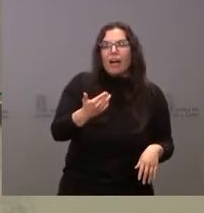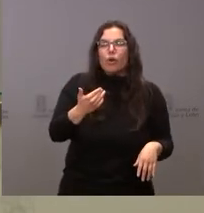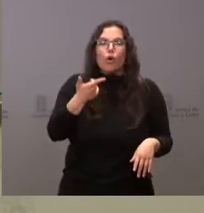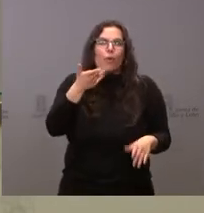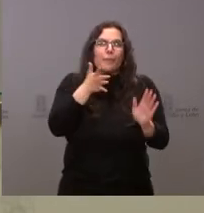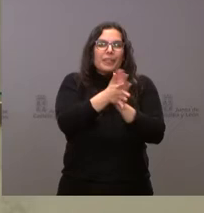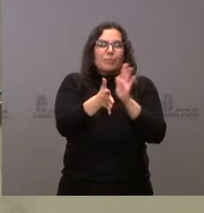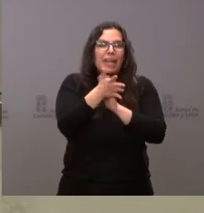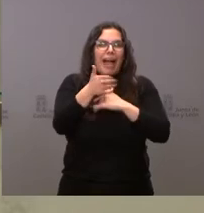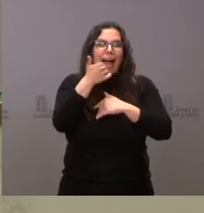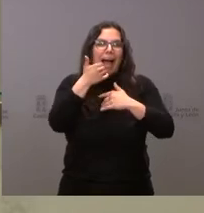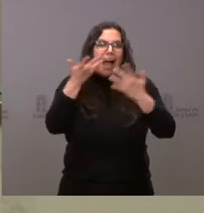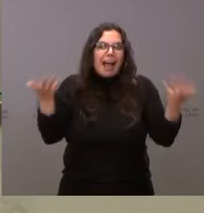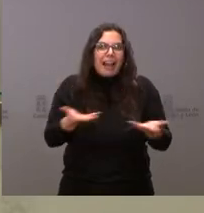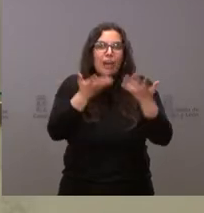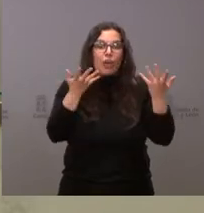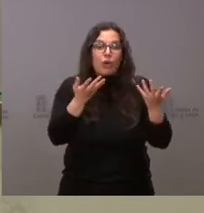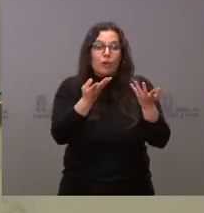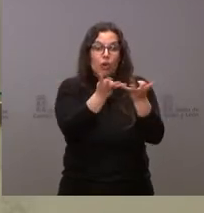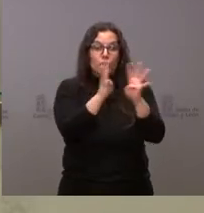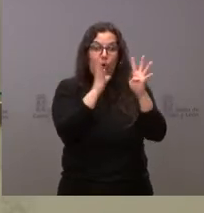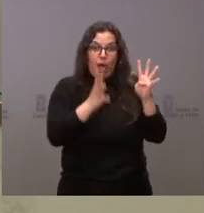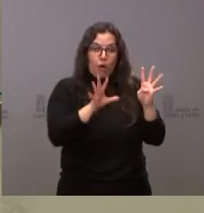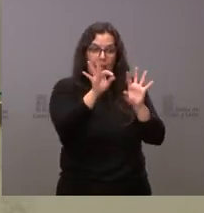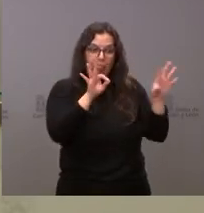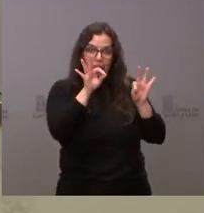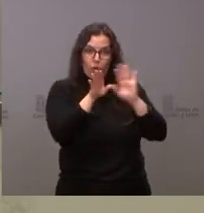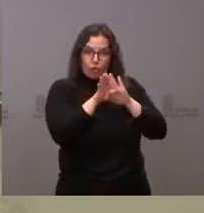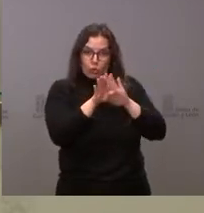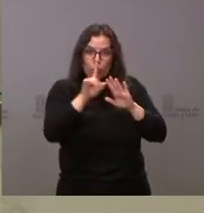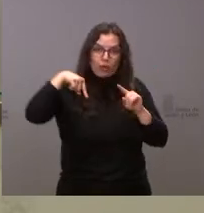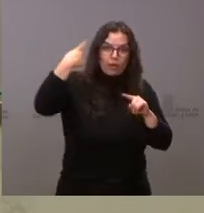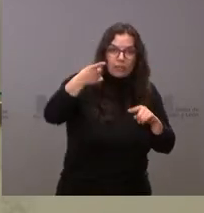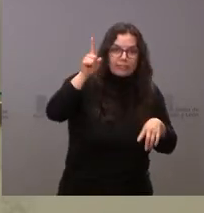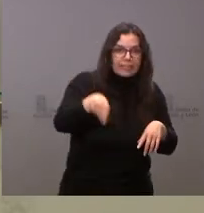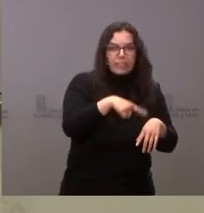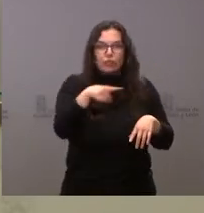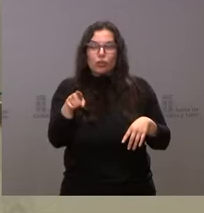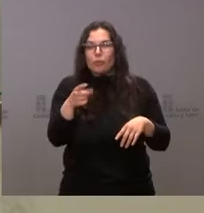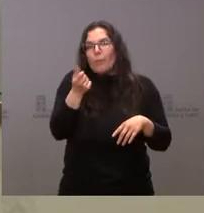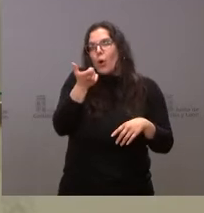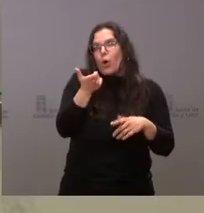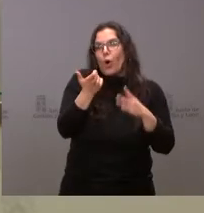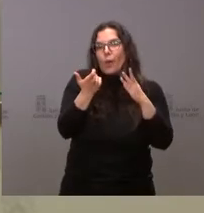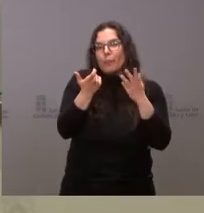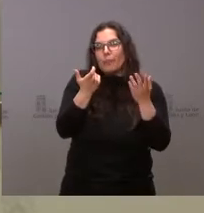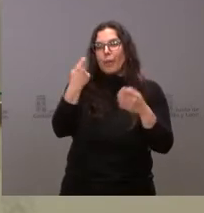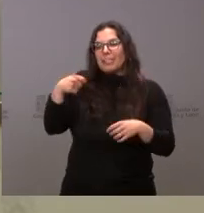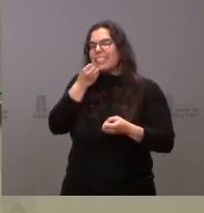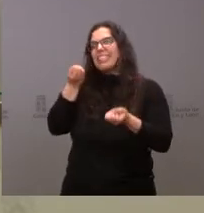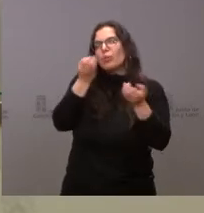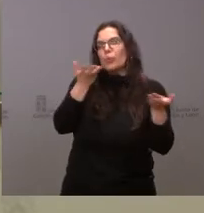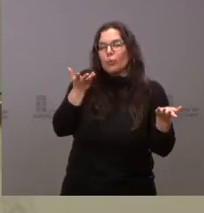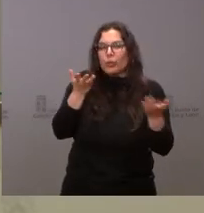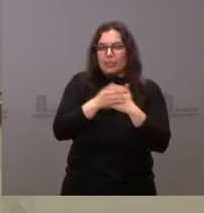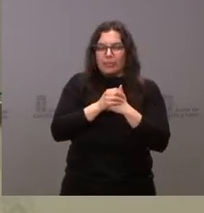poco con quién es de los que forman ese consejo de gobierno quiere contar no sé un poco que les ha trasladado el presidente después de su